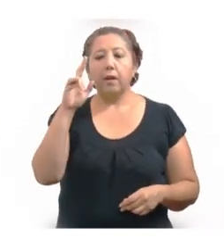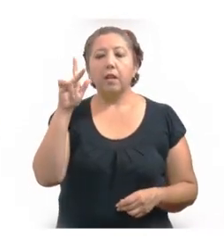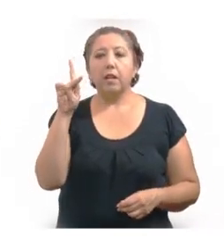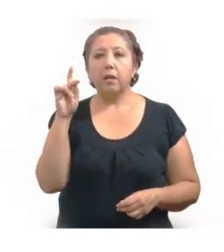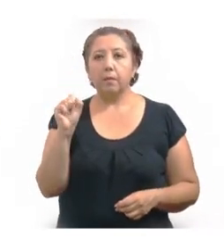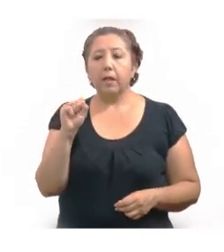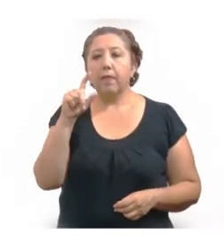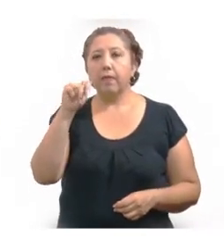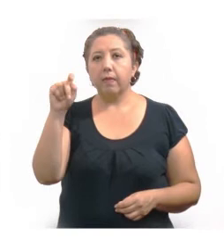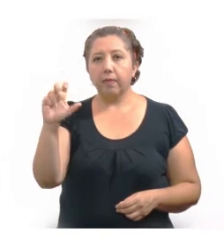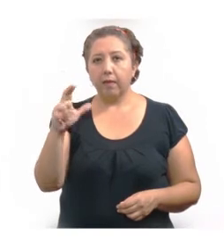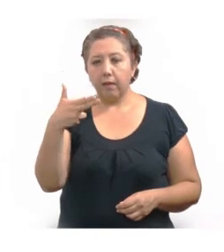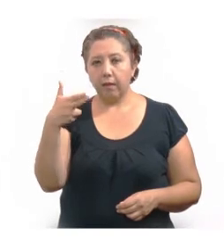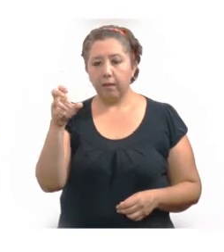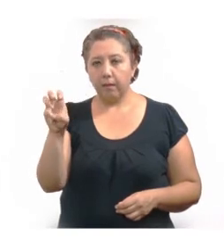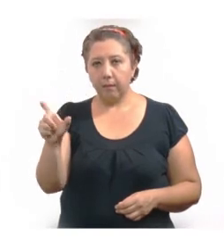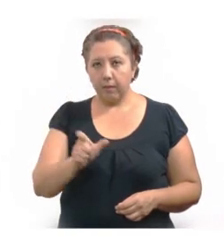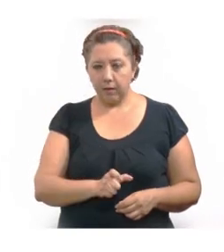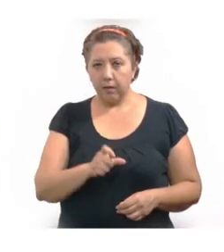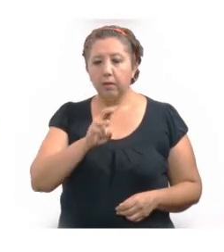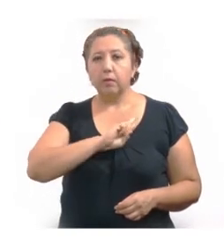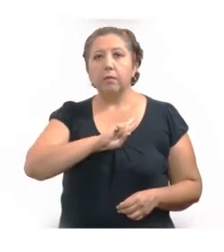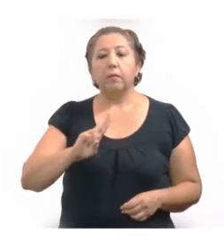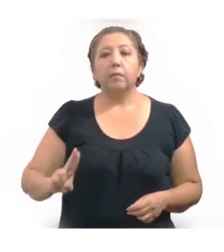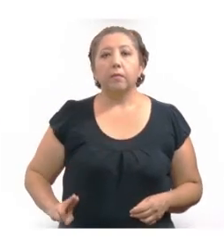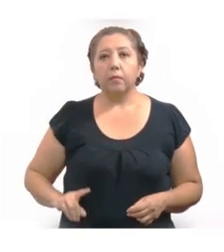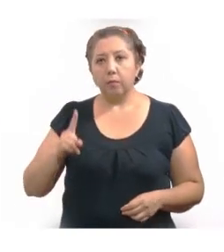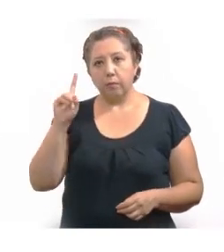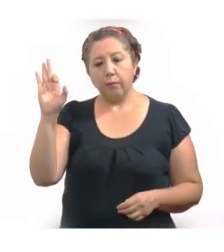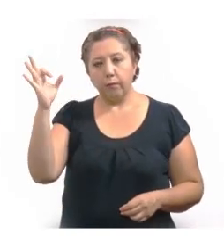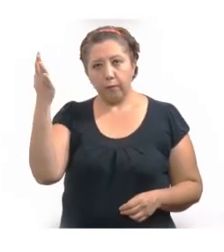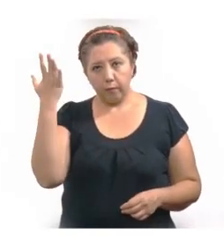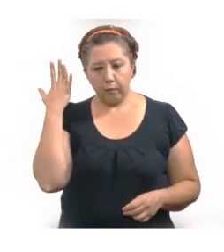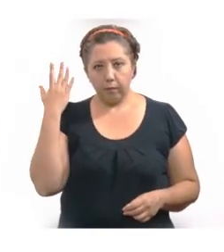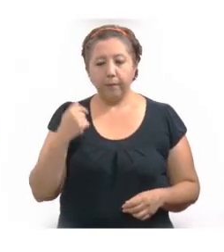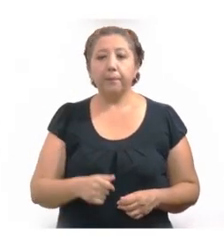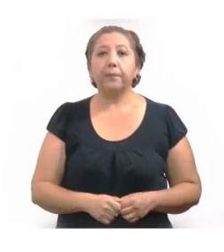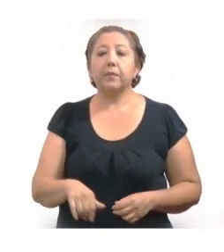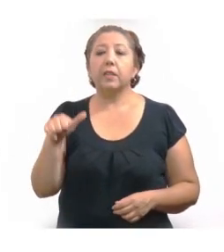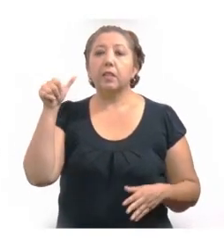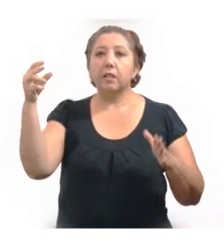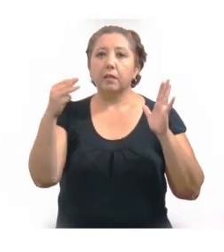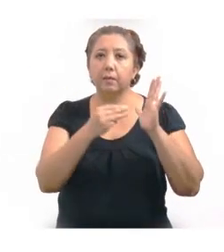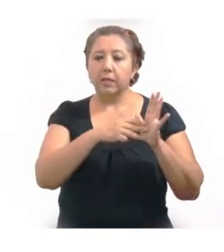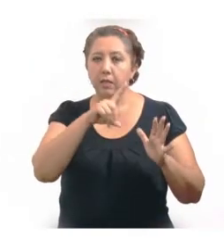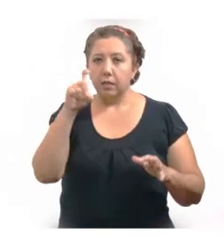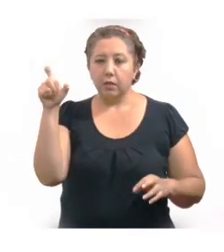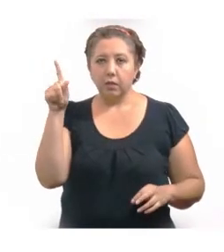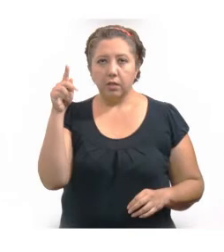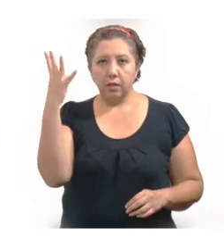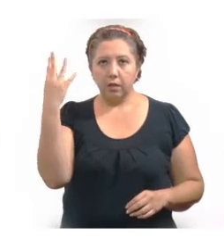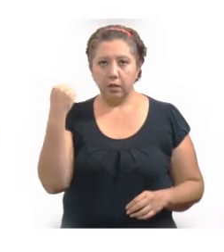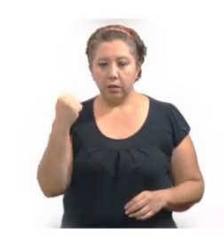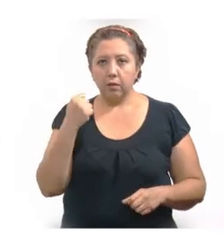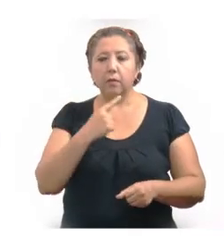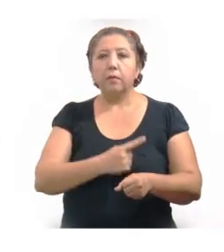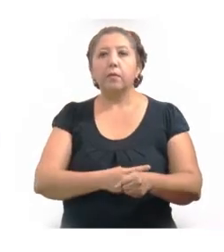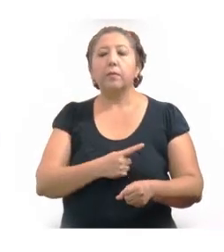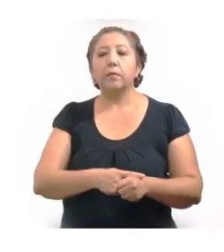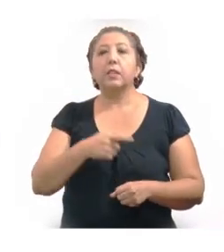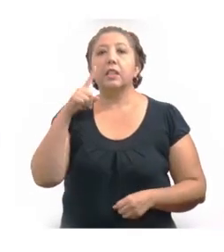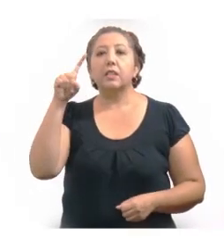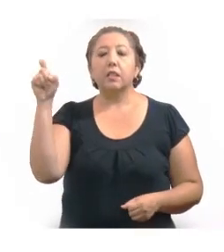Tatsiú, Tamec, Teabo, Temozón y Humán, y 1 foráneo. De los 16.179 casos